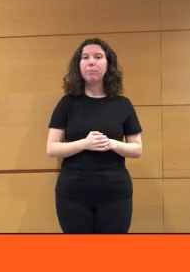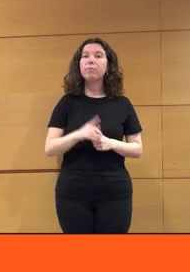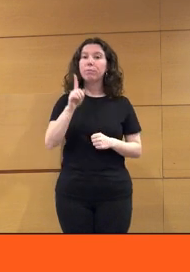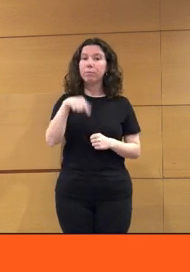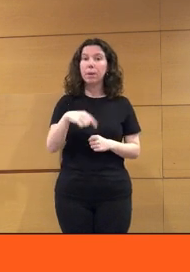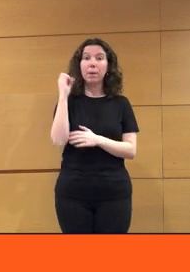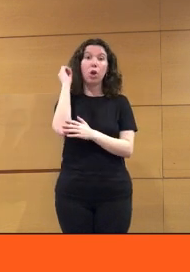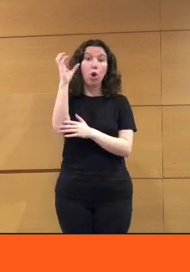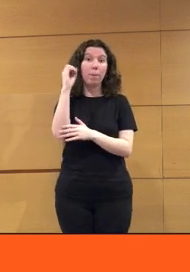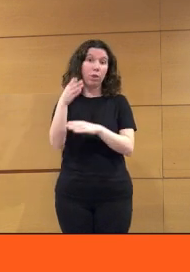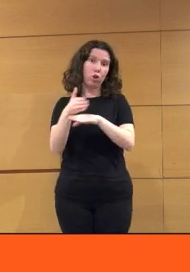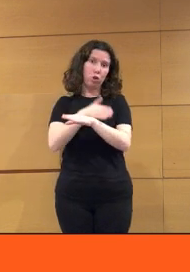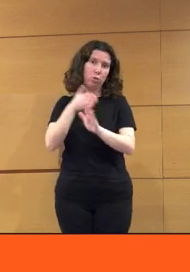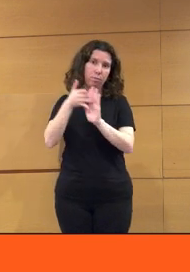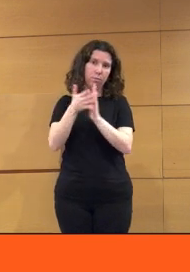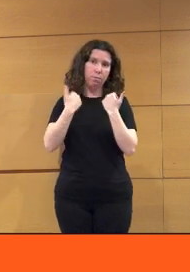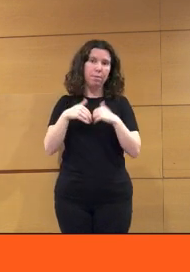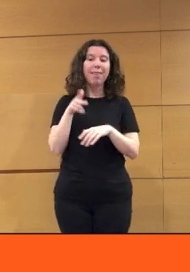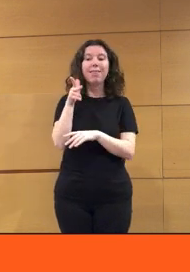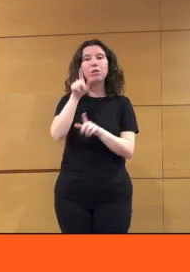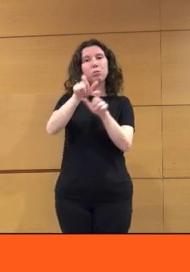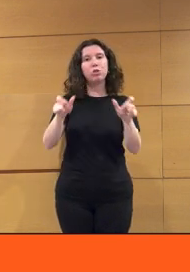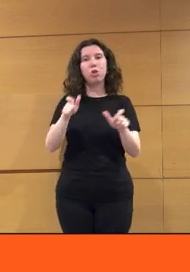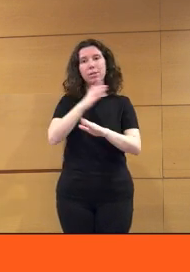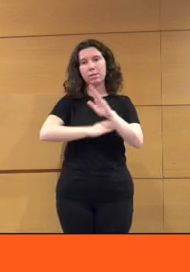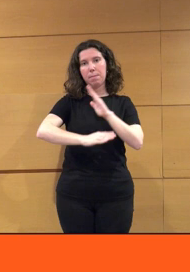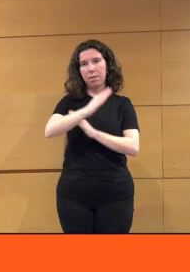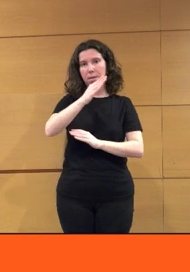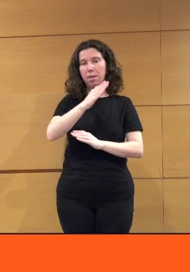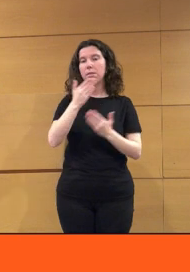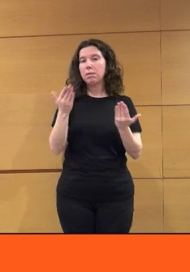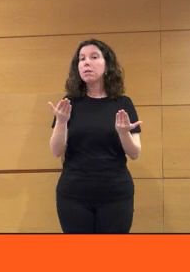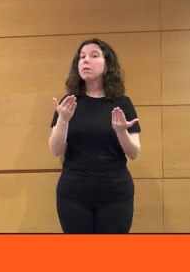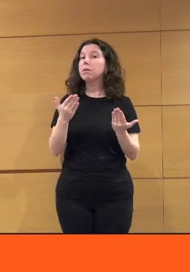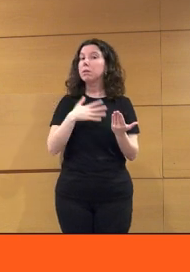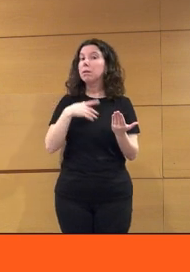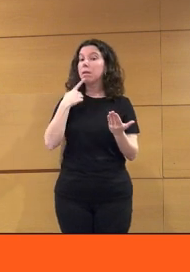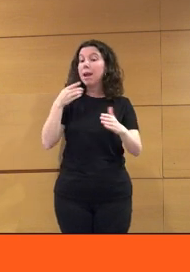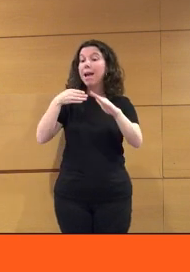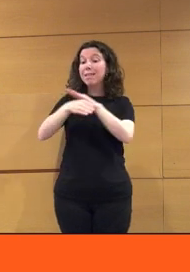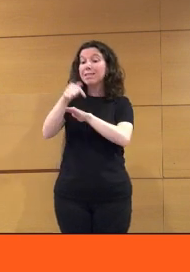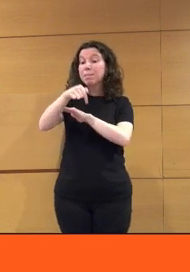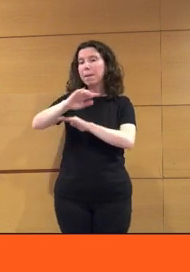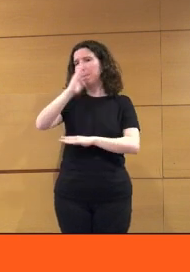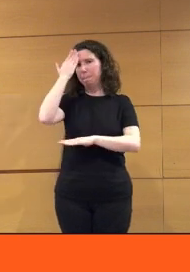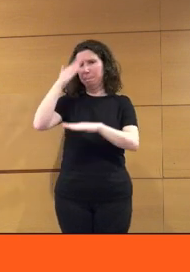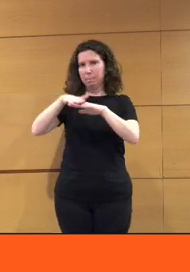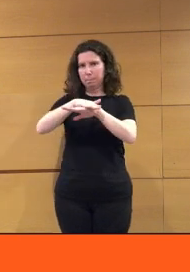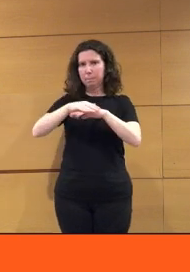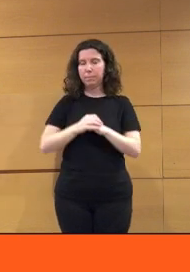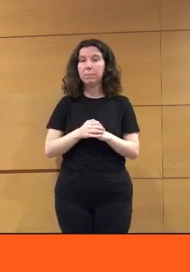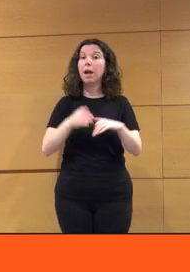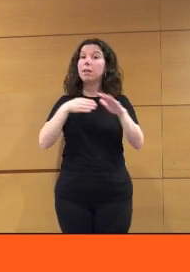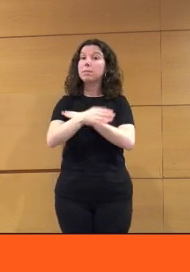fue mencionada, sobre los derechos de las personas con discapacidad, que incluye la accesibilidad como un principio fundamental. Y la accesibilidad no solo